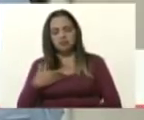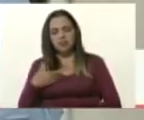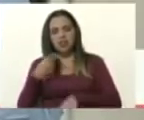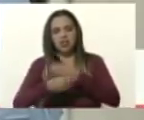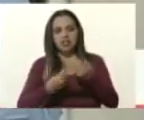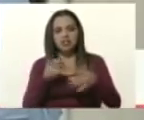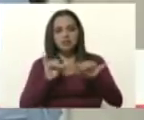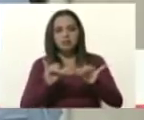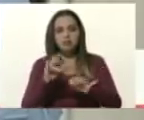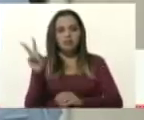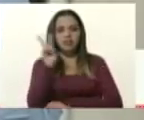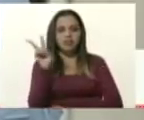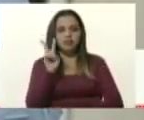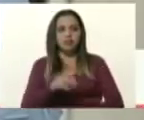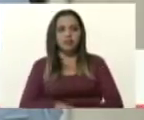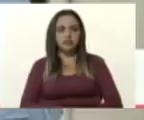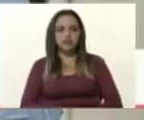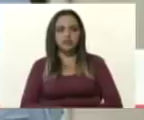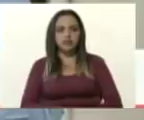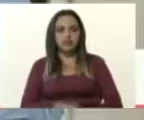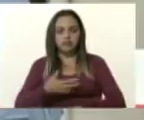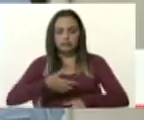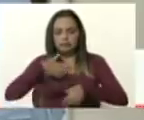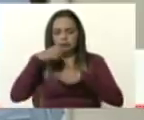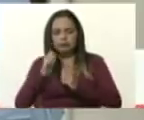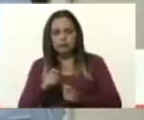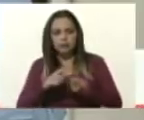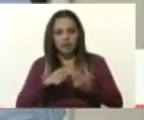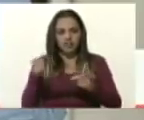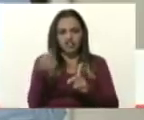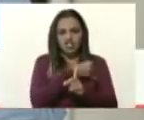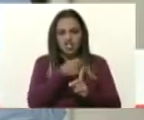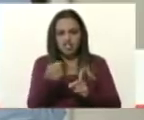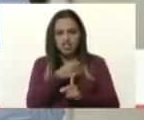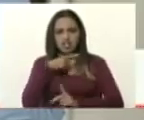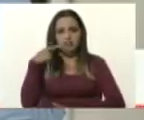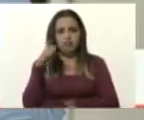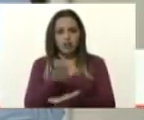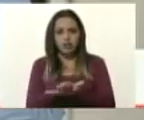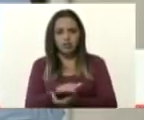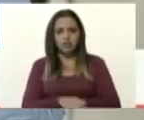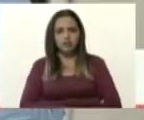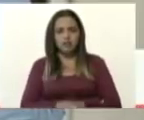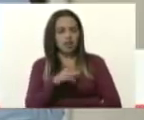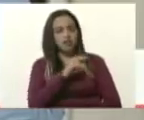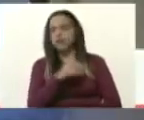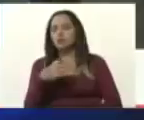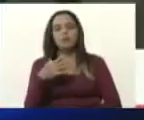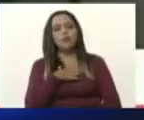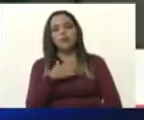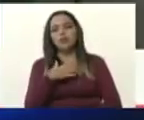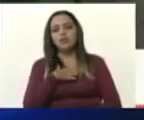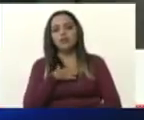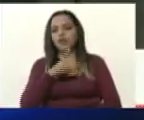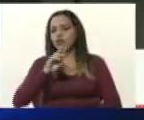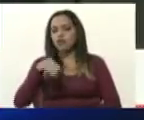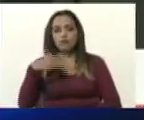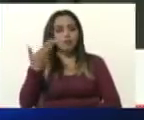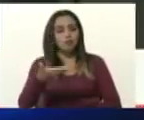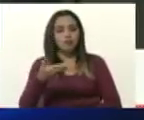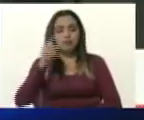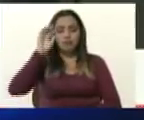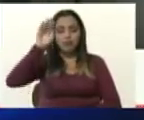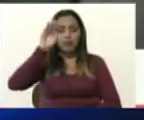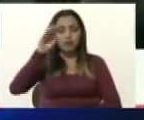venezuela el racismo el fascismo la violencia la muerte pero no han podido ni podrán jamás